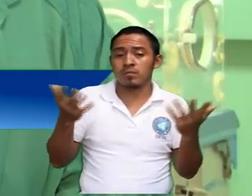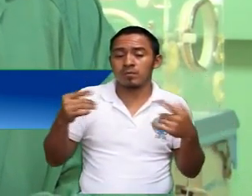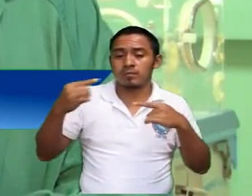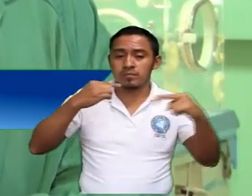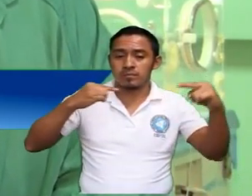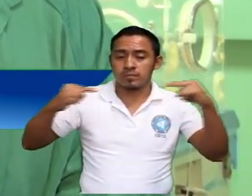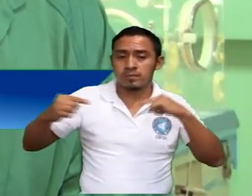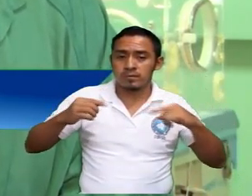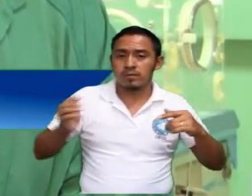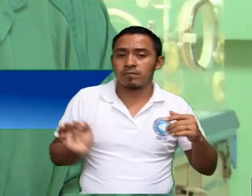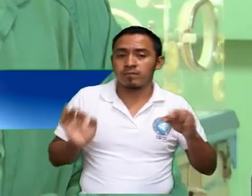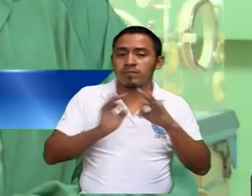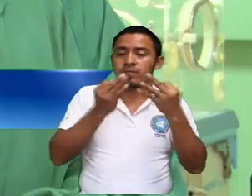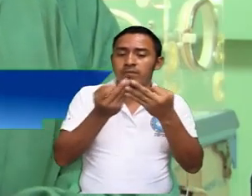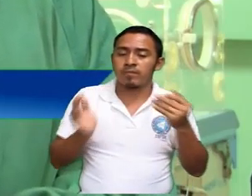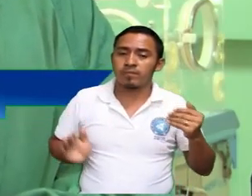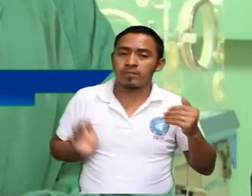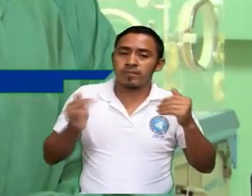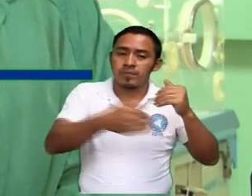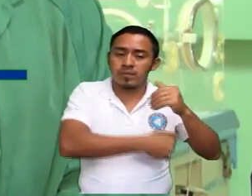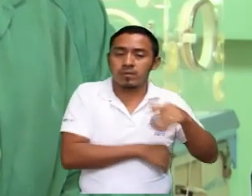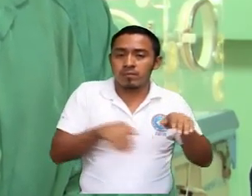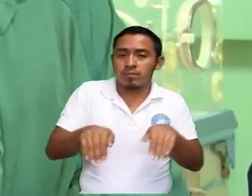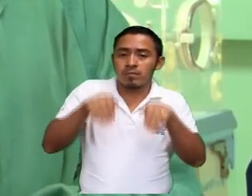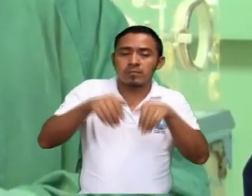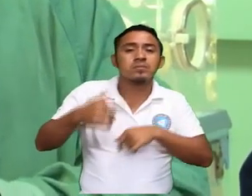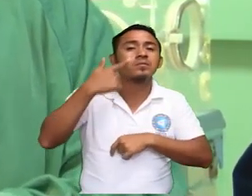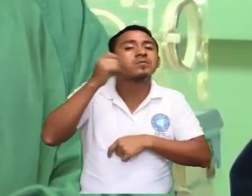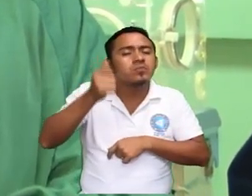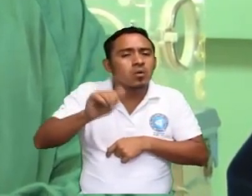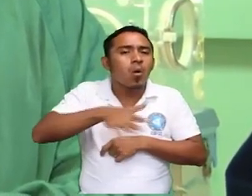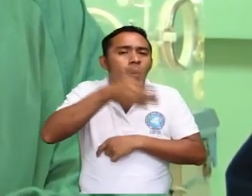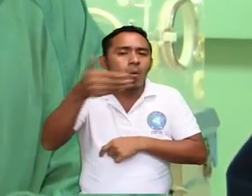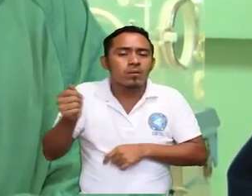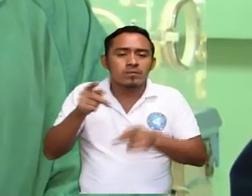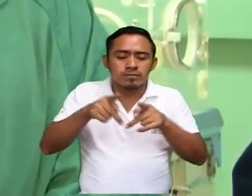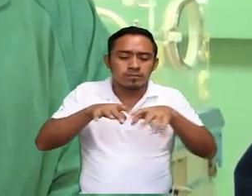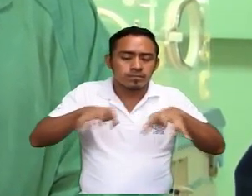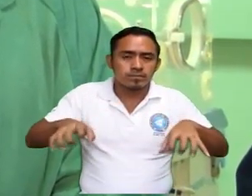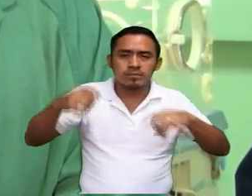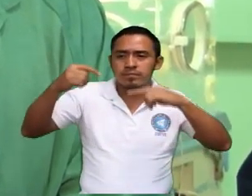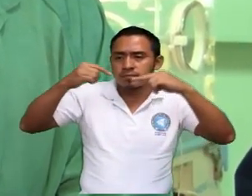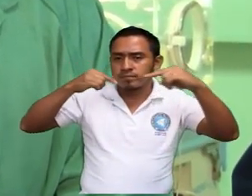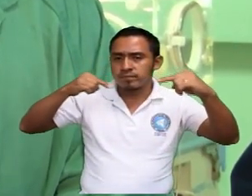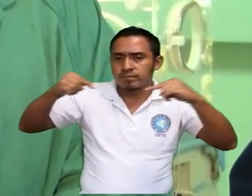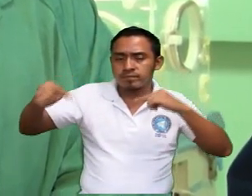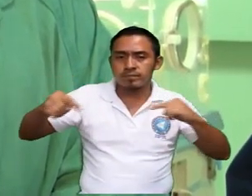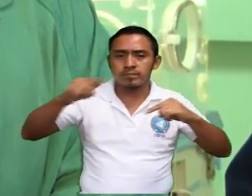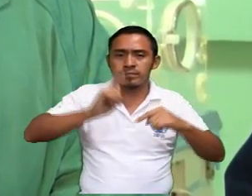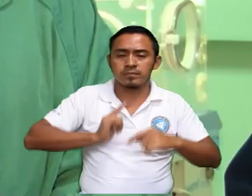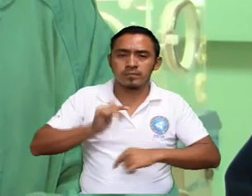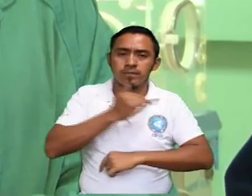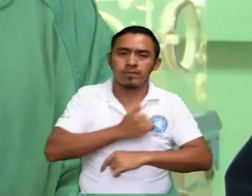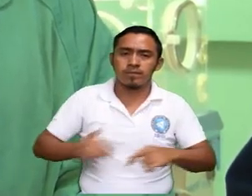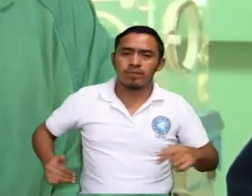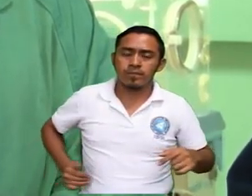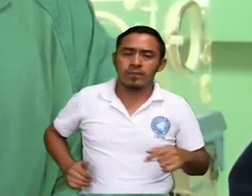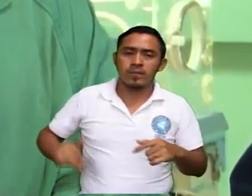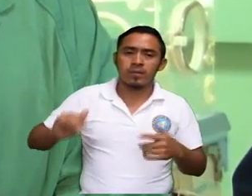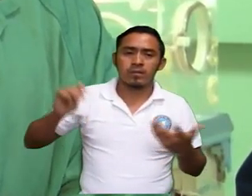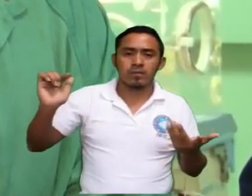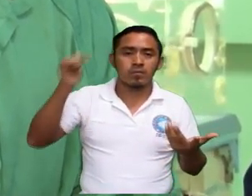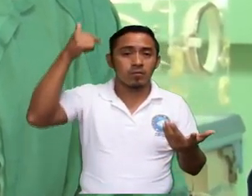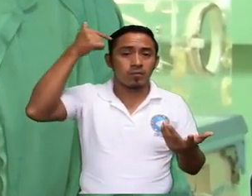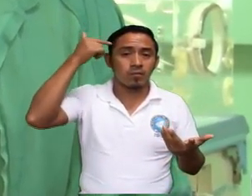estrategia de la familia Canguro, usted podrá conocer otros planes, otras estrategias que tiene el Ministerio de Gobernación, el buen